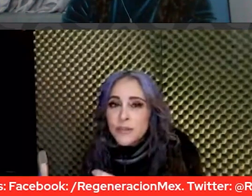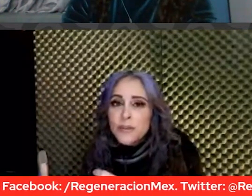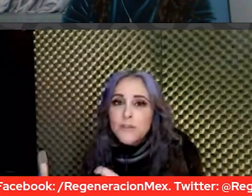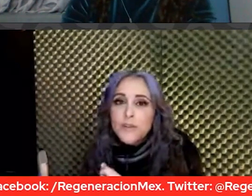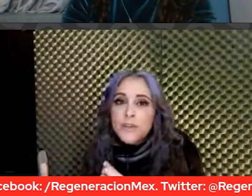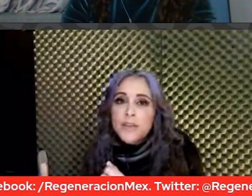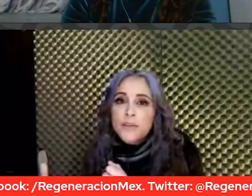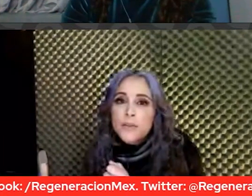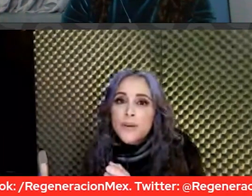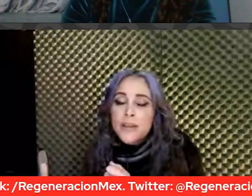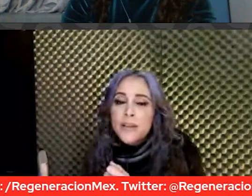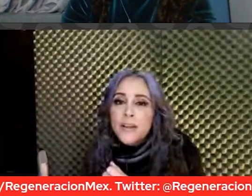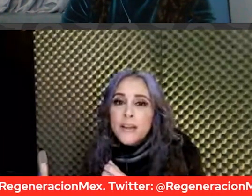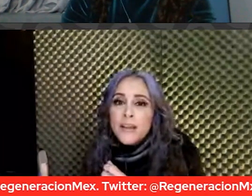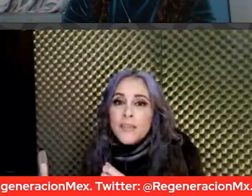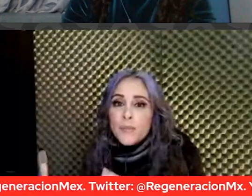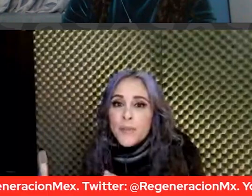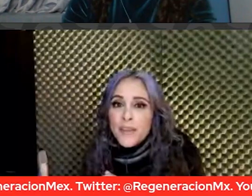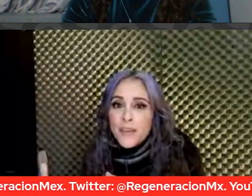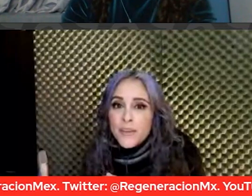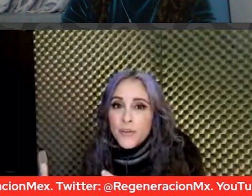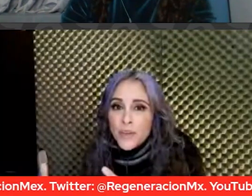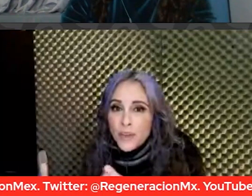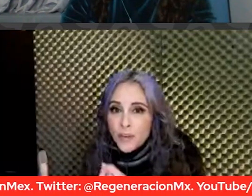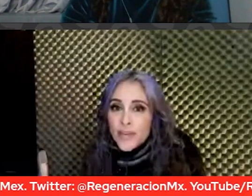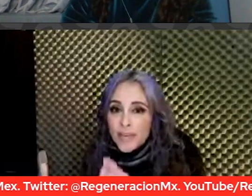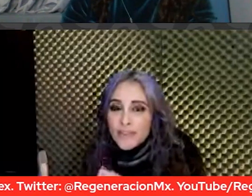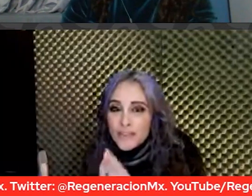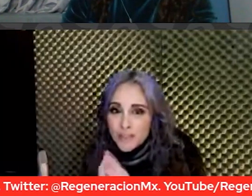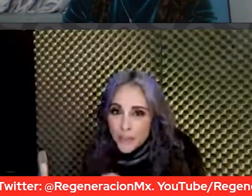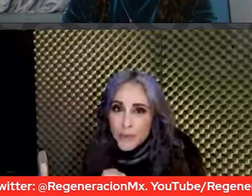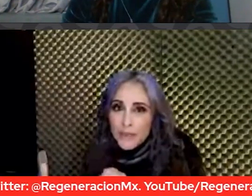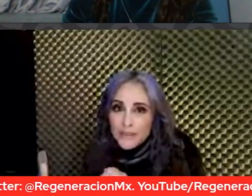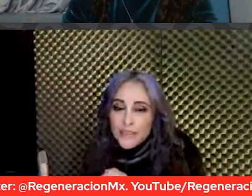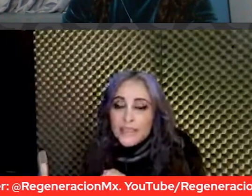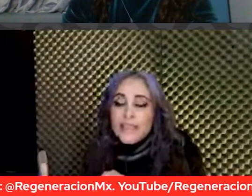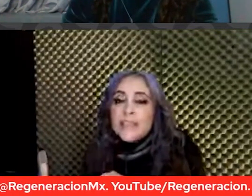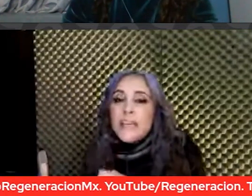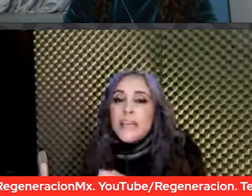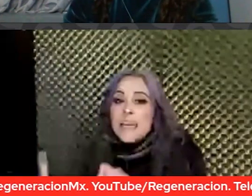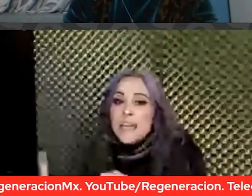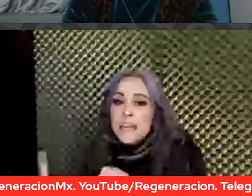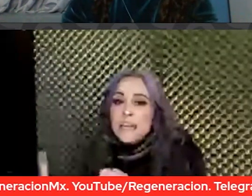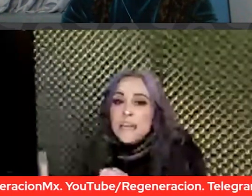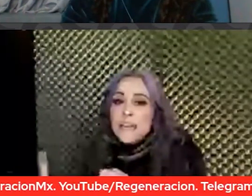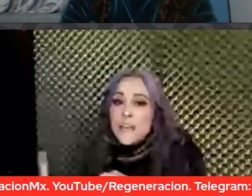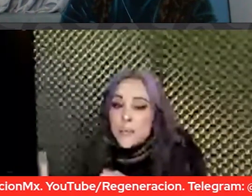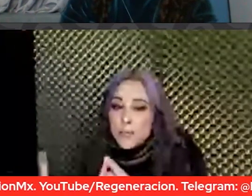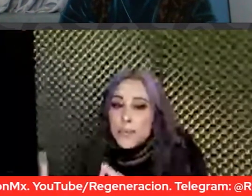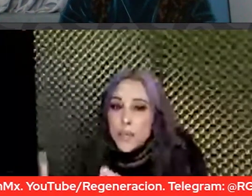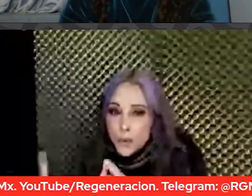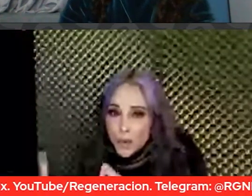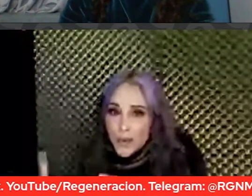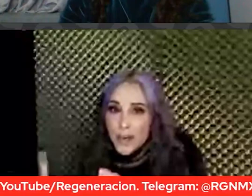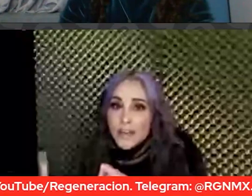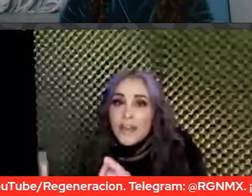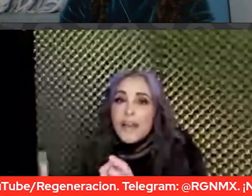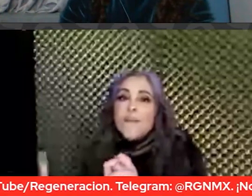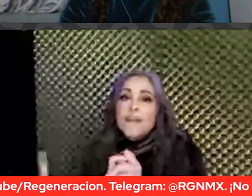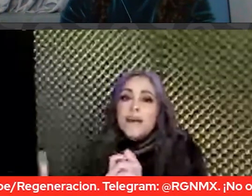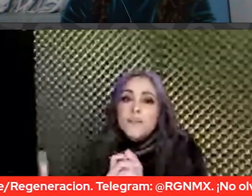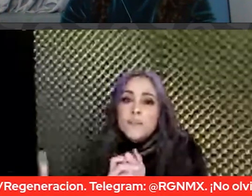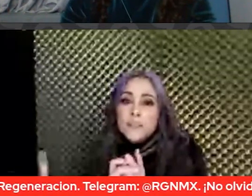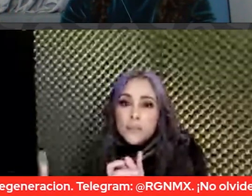rato que estaban hablando de Ricardo Rafael, también yo quiero que la gente sepa que él, debemos recordar